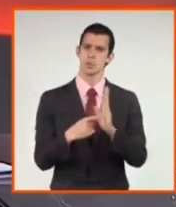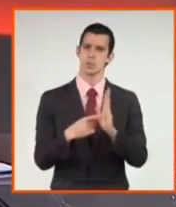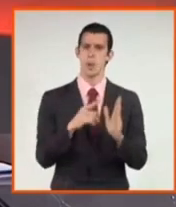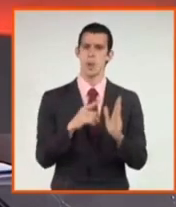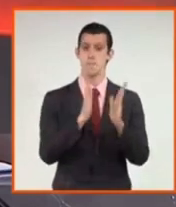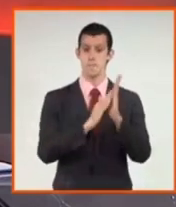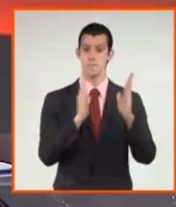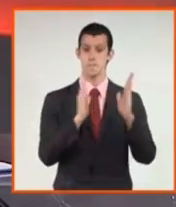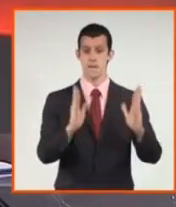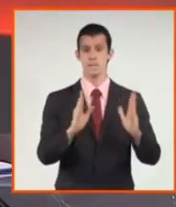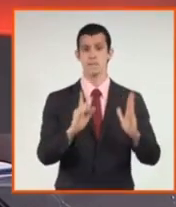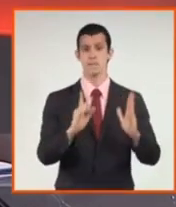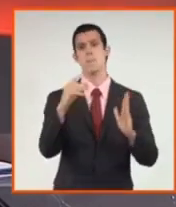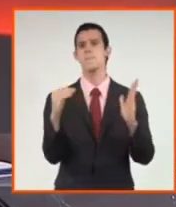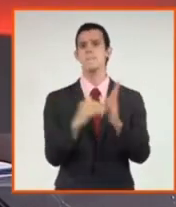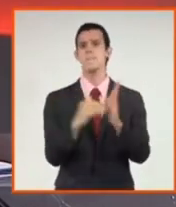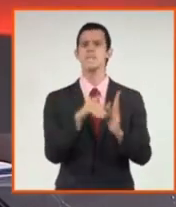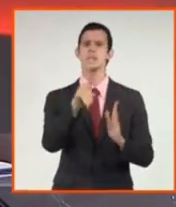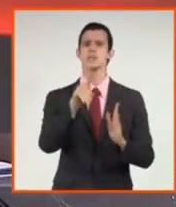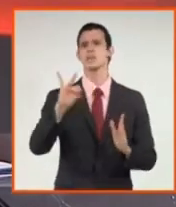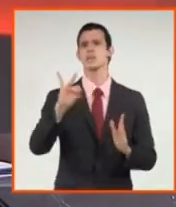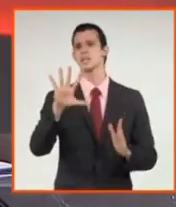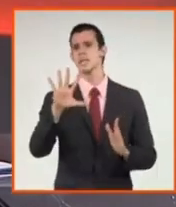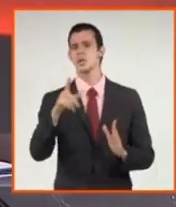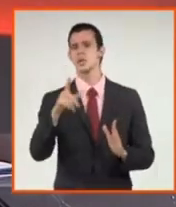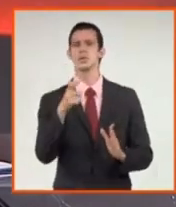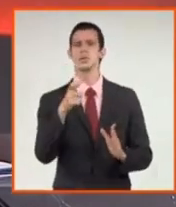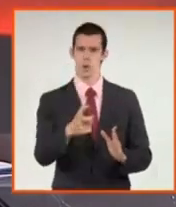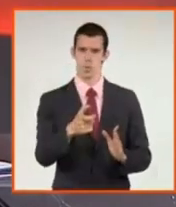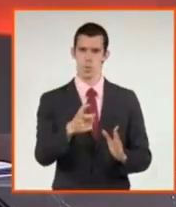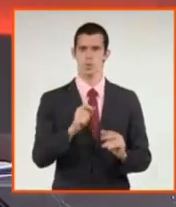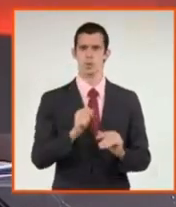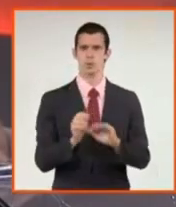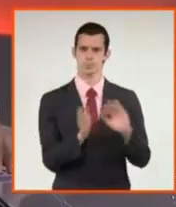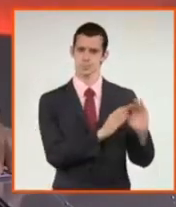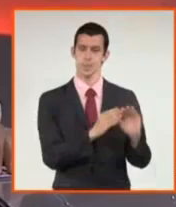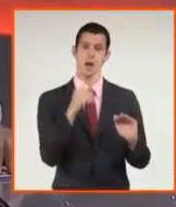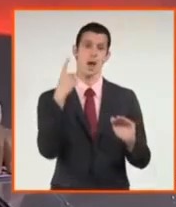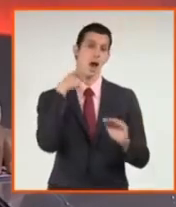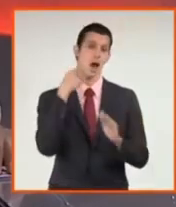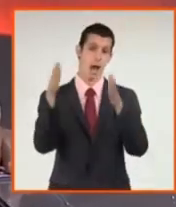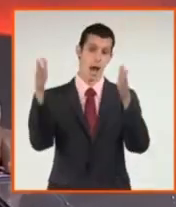y en el año se ahorra 14.100 sv y eso con 20 años y eso con 20 años